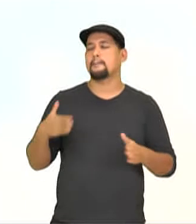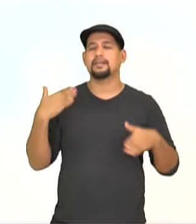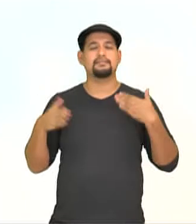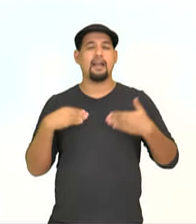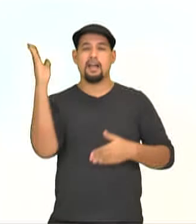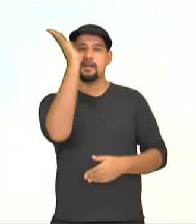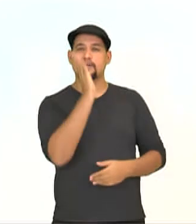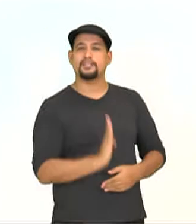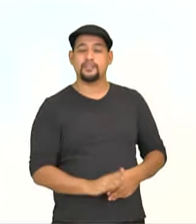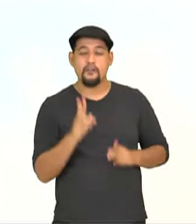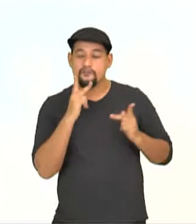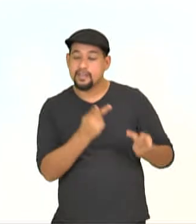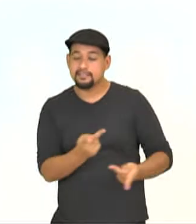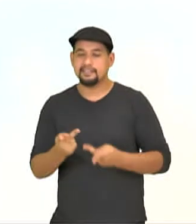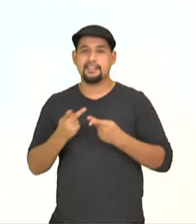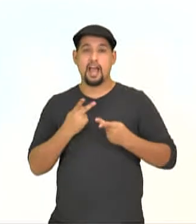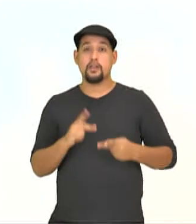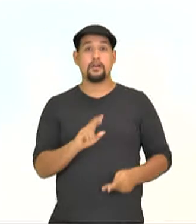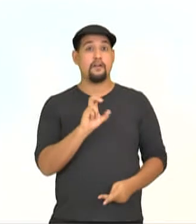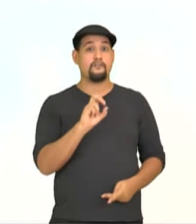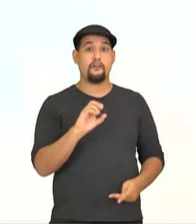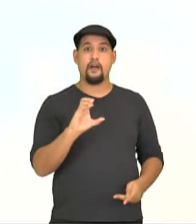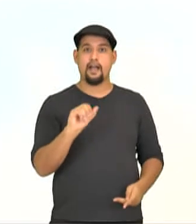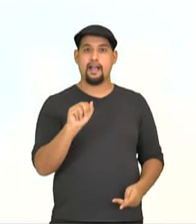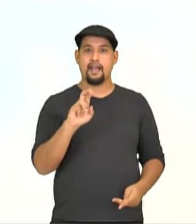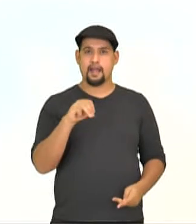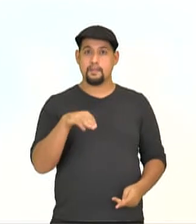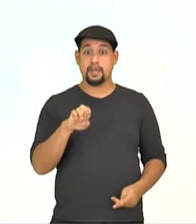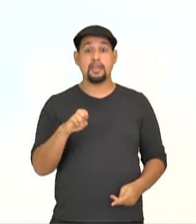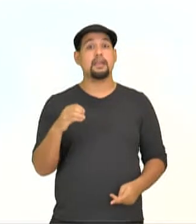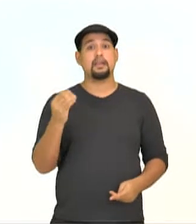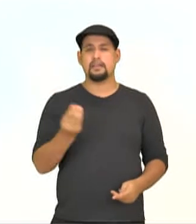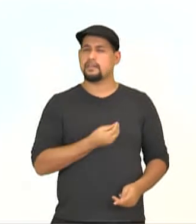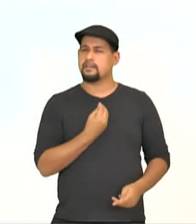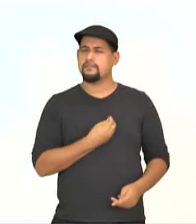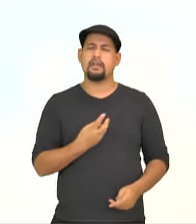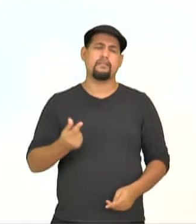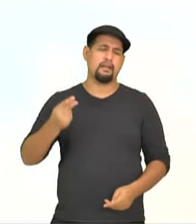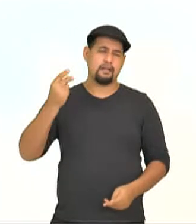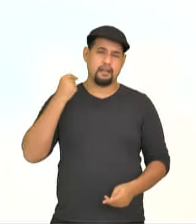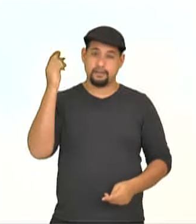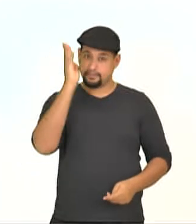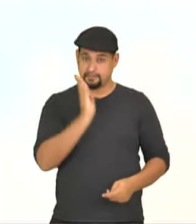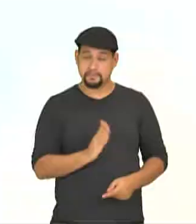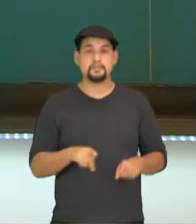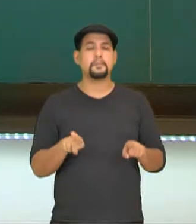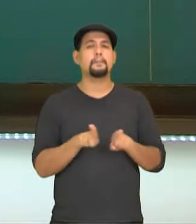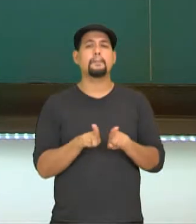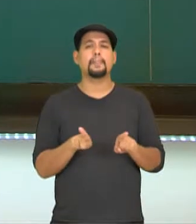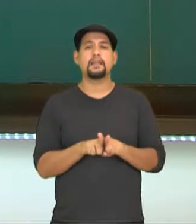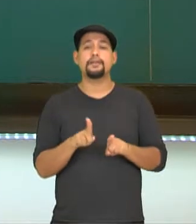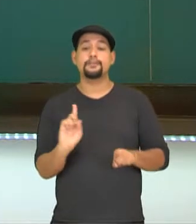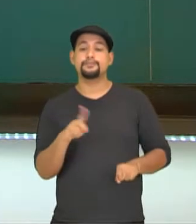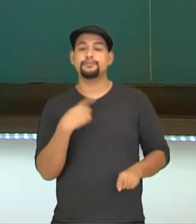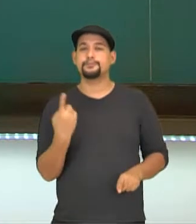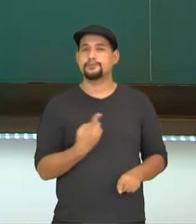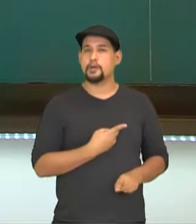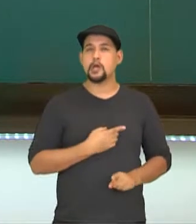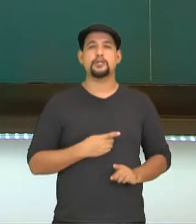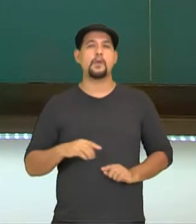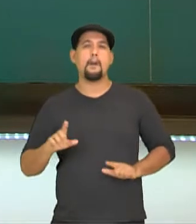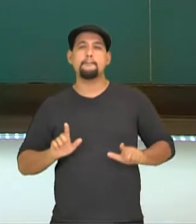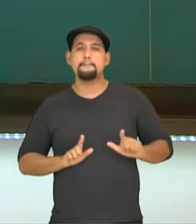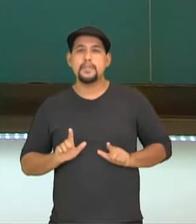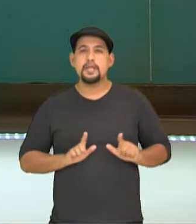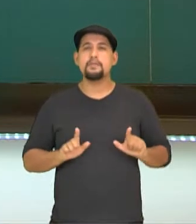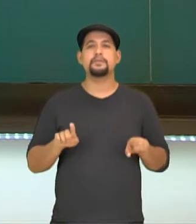a visitar a nuestra abuela Carmen, que vive ahí hace muchos años, y también a nuestros primos,